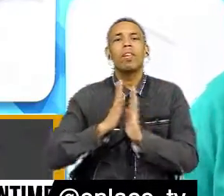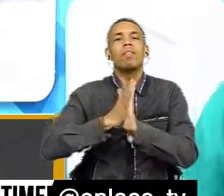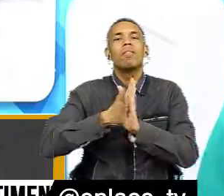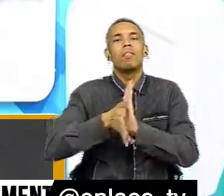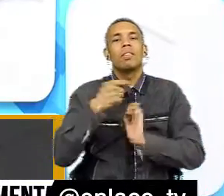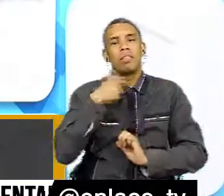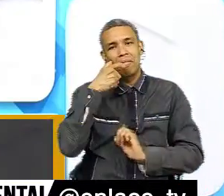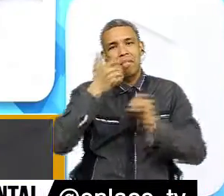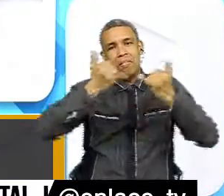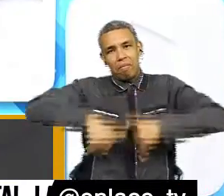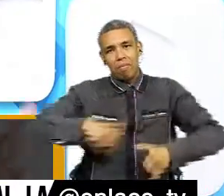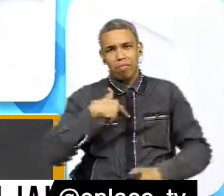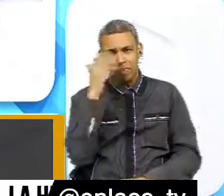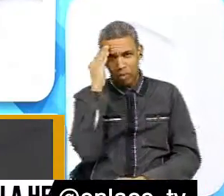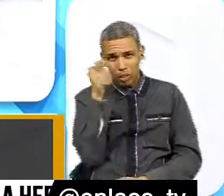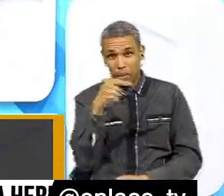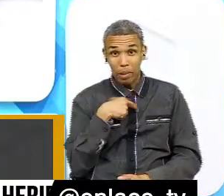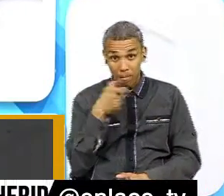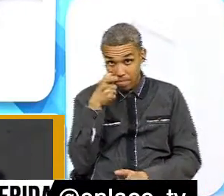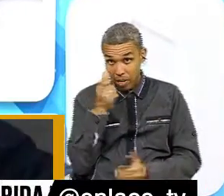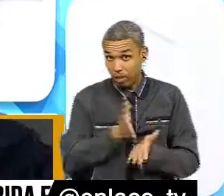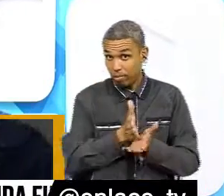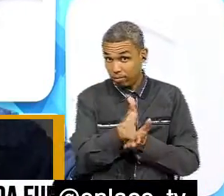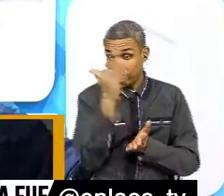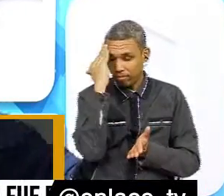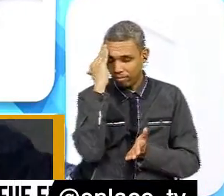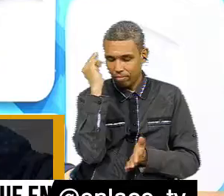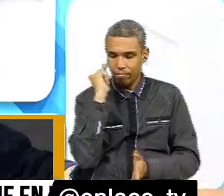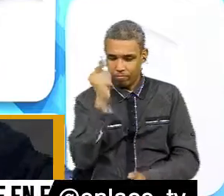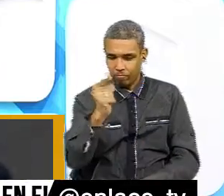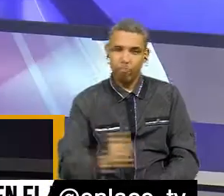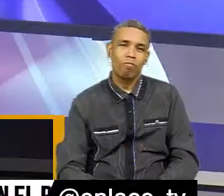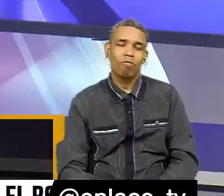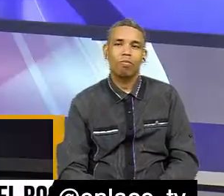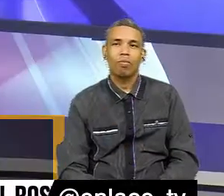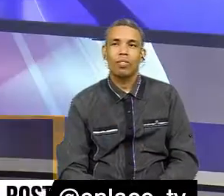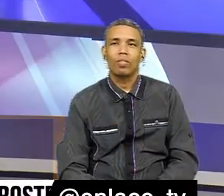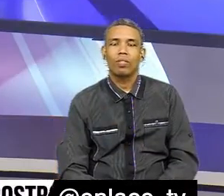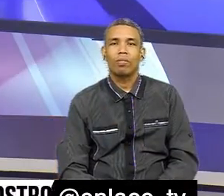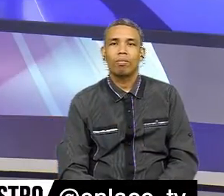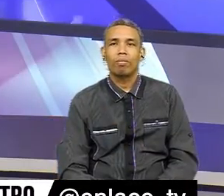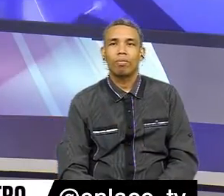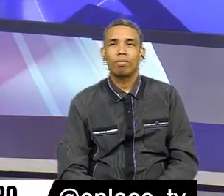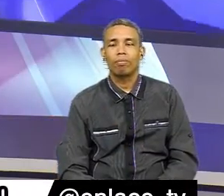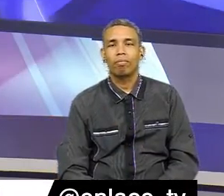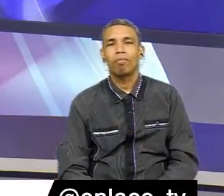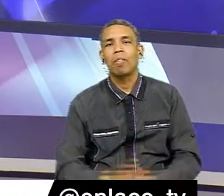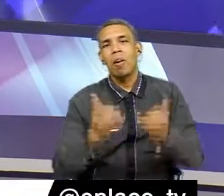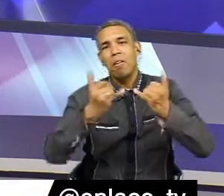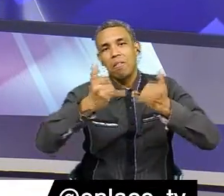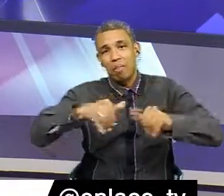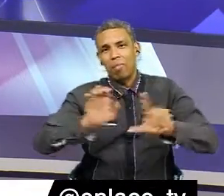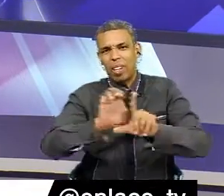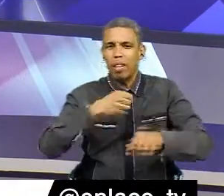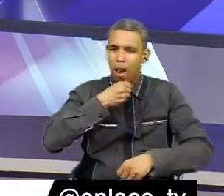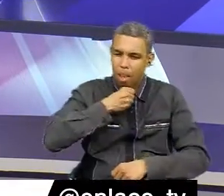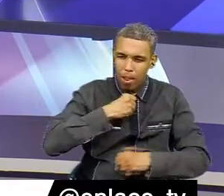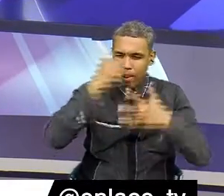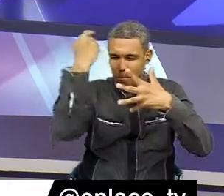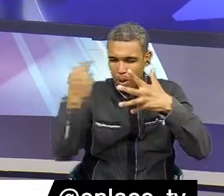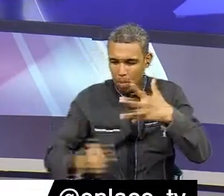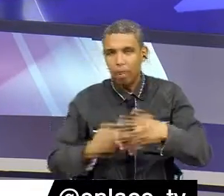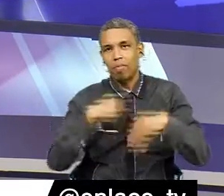entretenimiento. Les recuerdo que todos ustedes quedan en la mira. Y esta ha sido la información más importante de